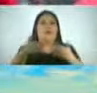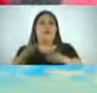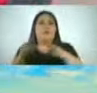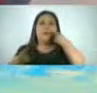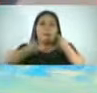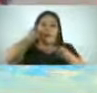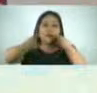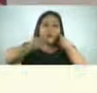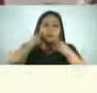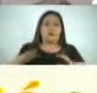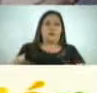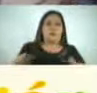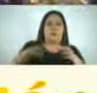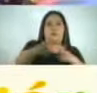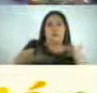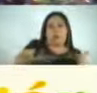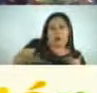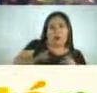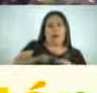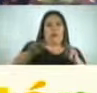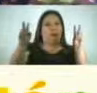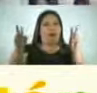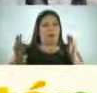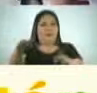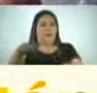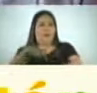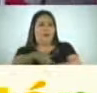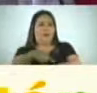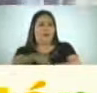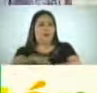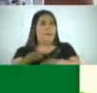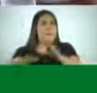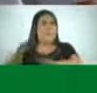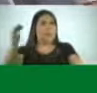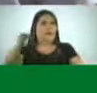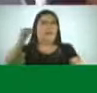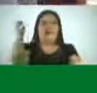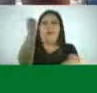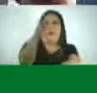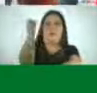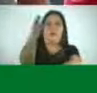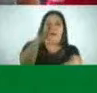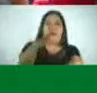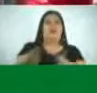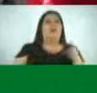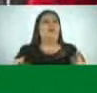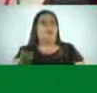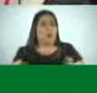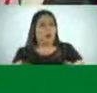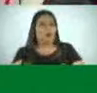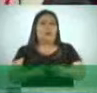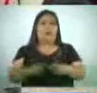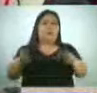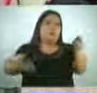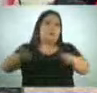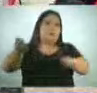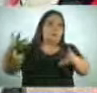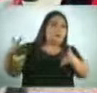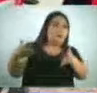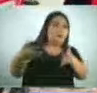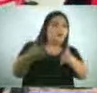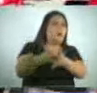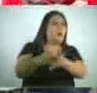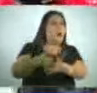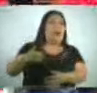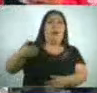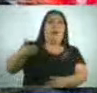movimiento comercial y turístico de la época incrementa las emergencias, entre ellas los accidentes de tránsito que cada